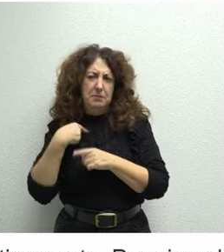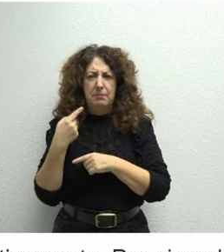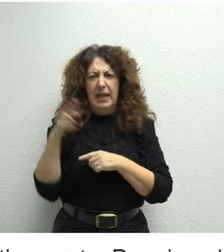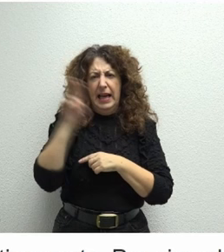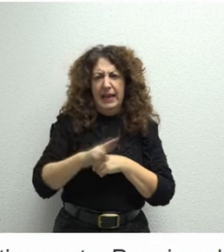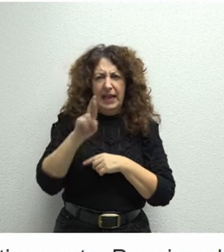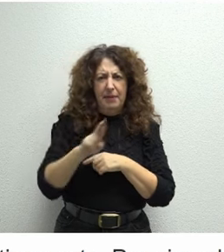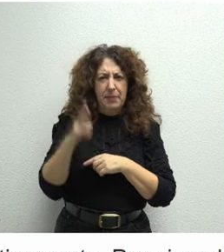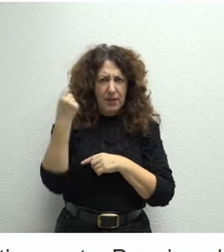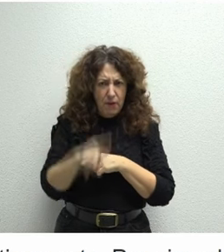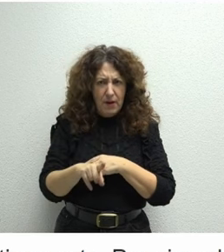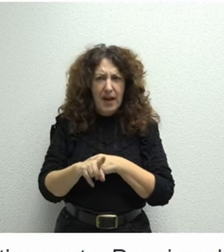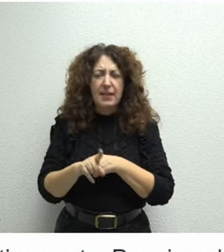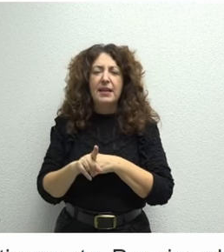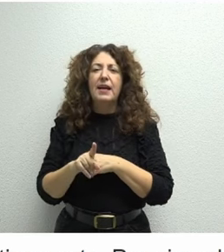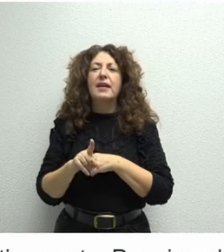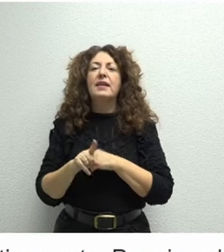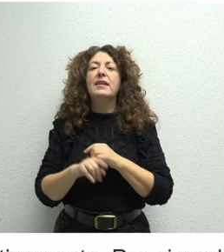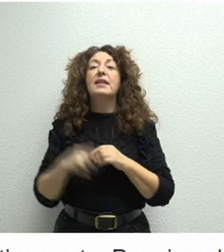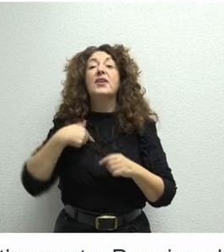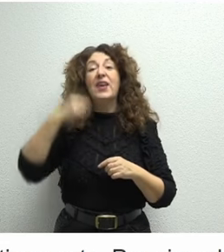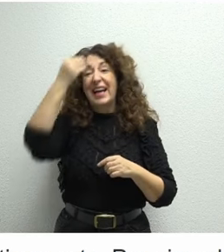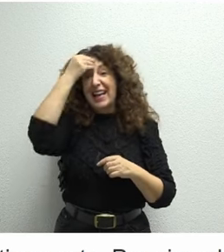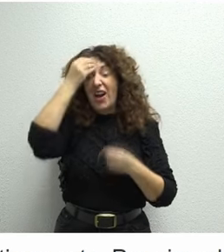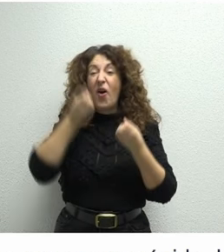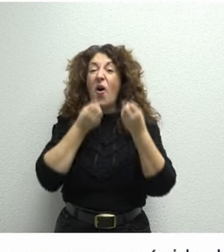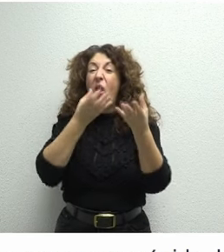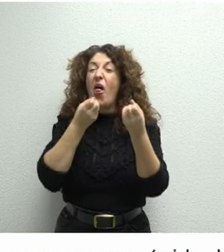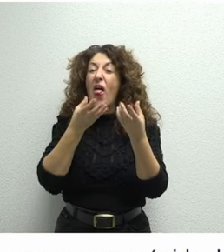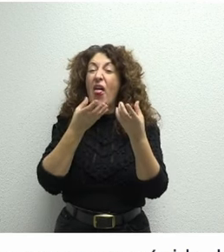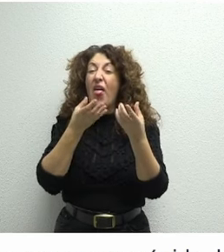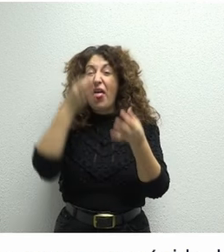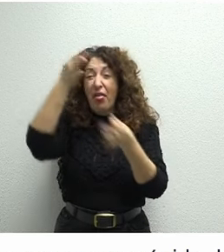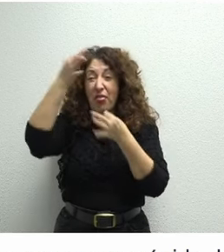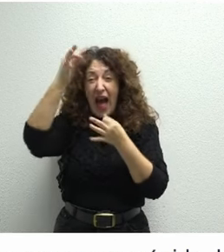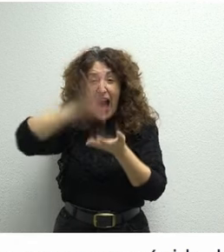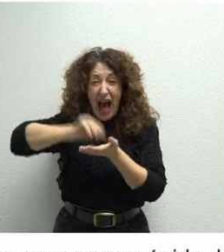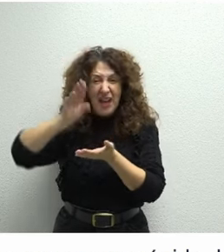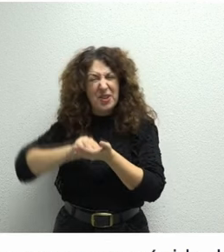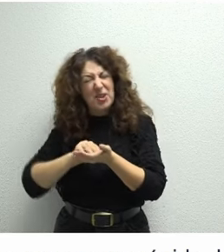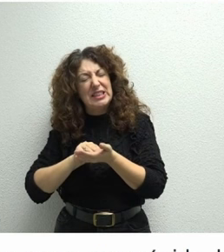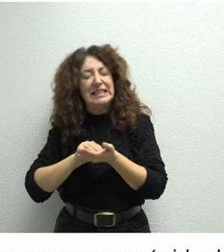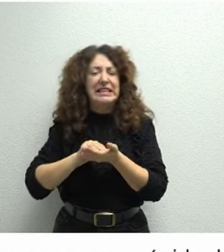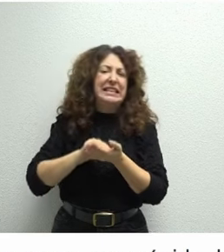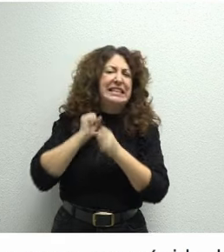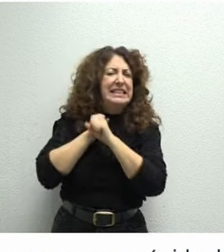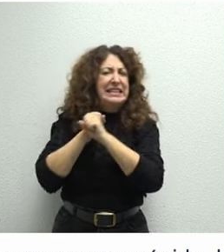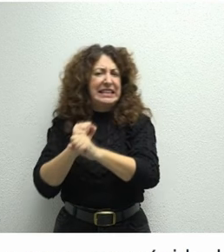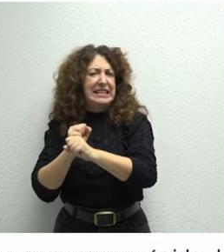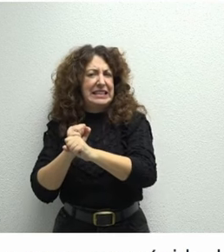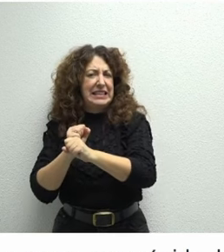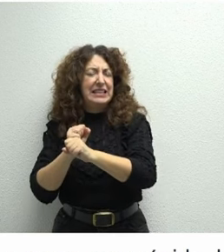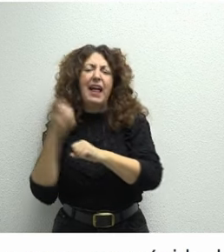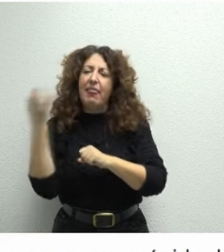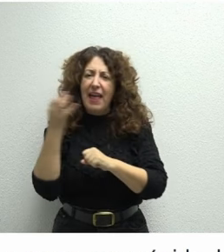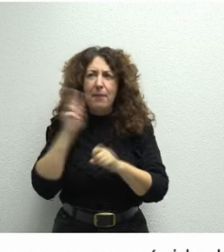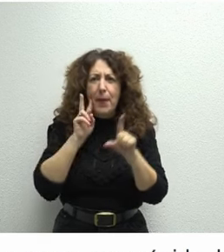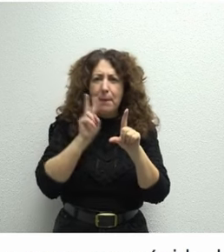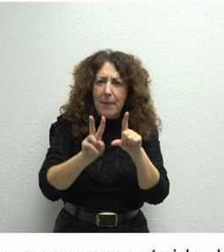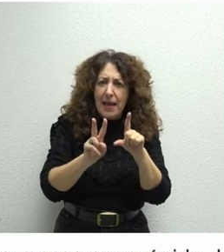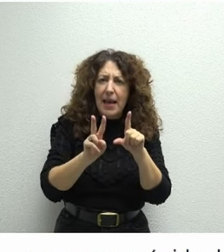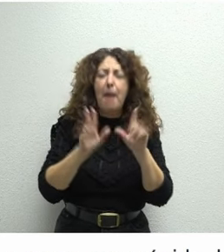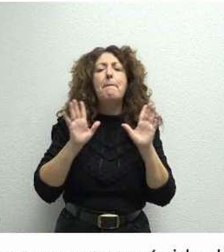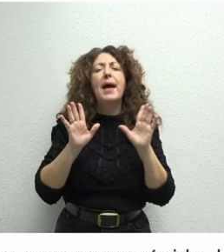e yo creo que los datos son a veces Tiranos Entonces si nos sometemos a ellos sin ninguna crítica